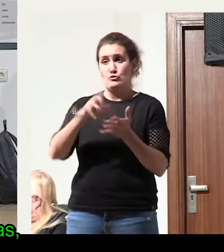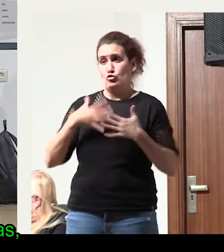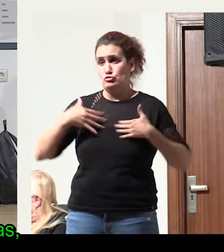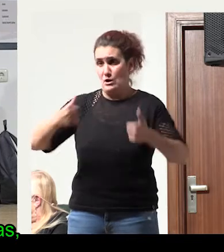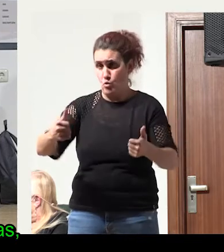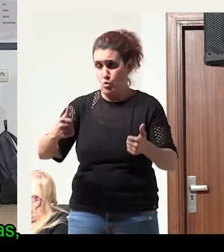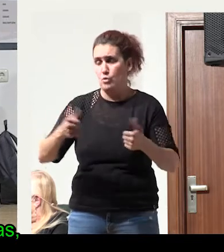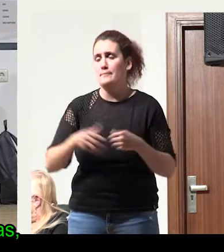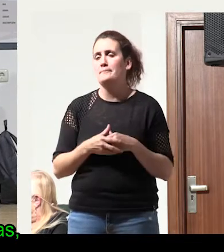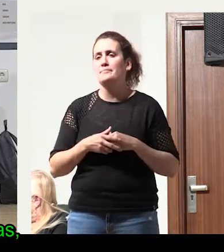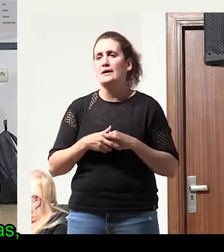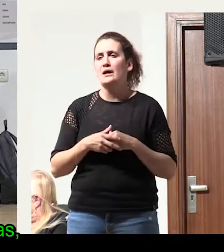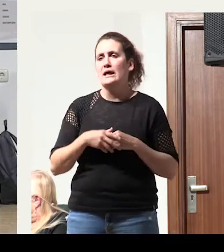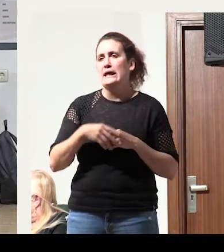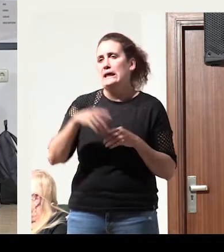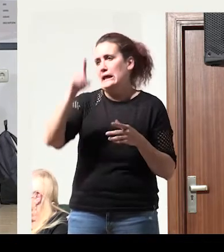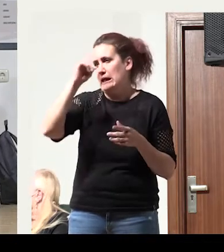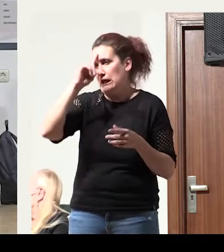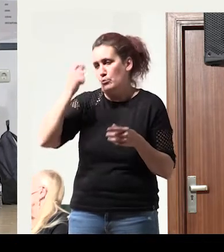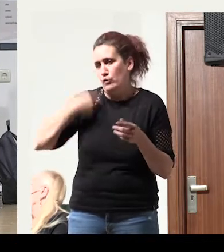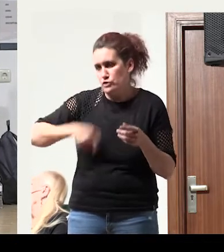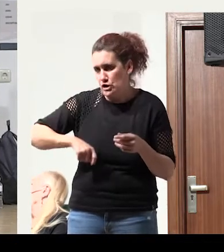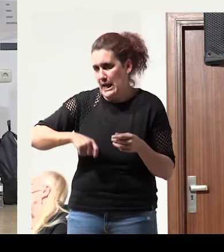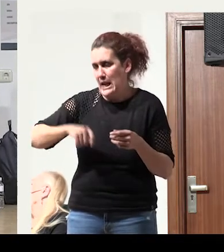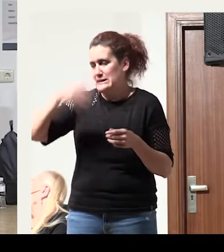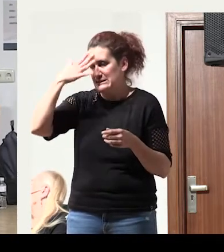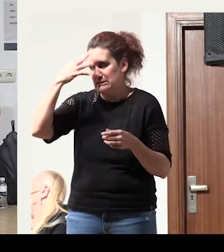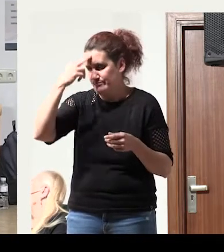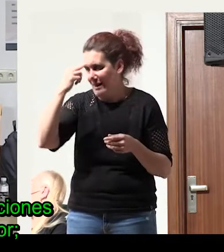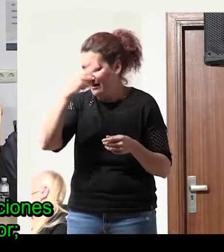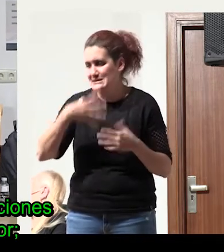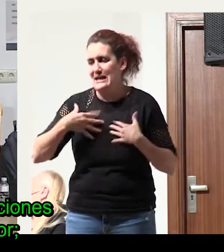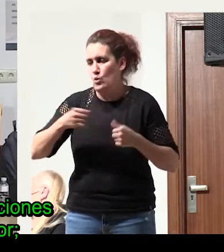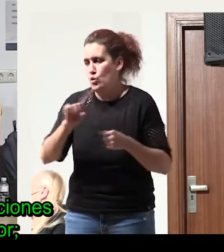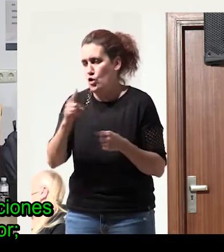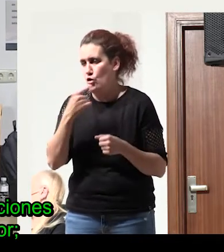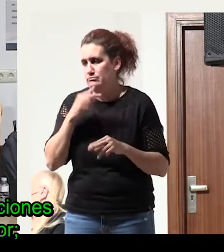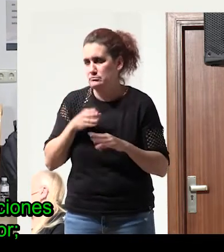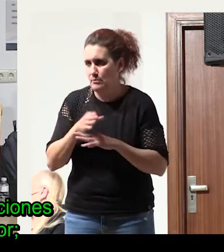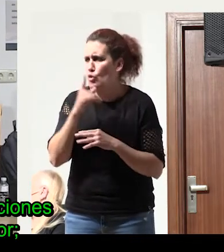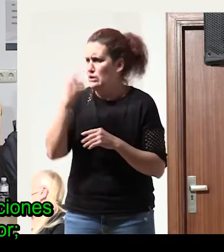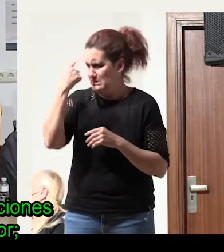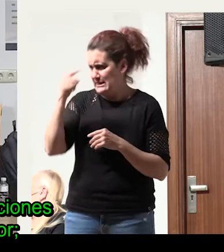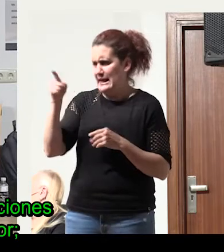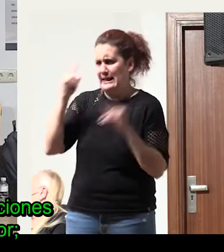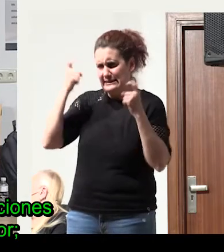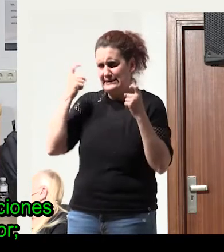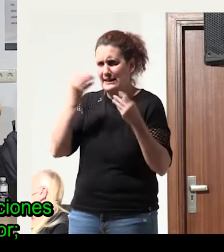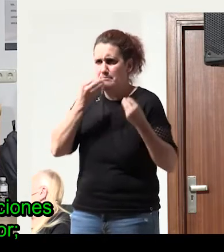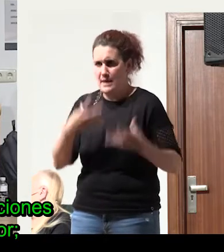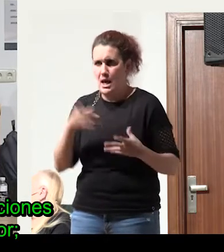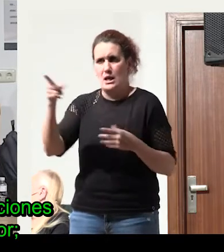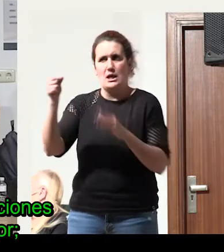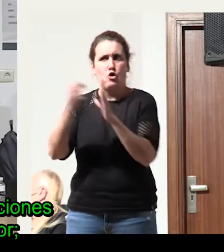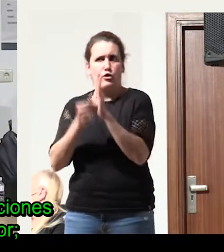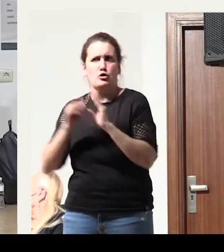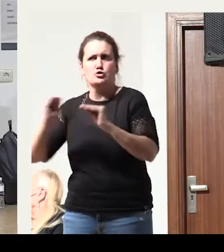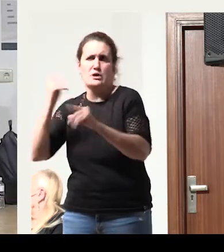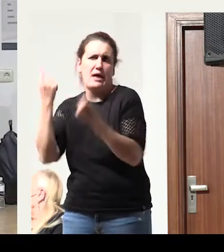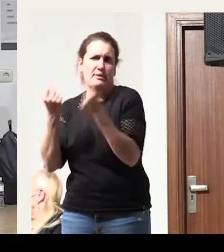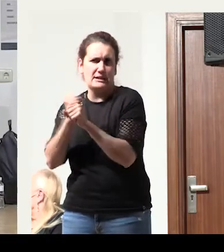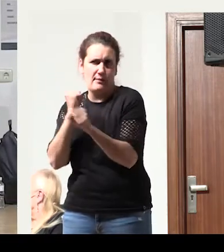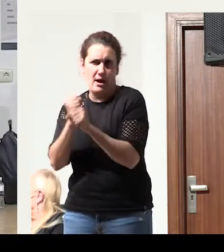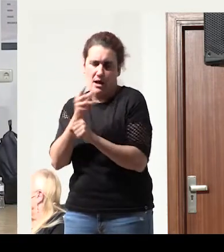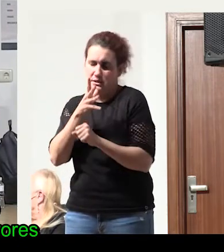me quiero meter con las profesionales sanitarias, que seguro que lo intentan hacer muy bien y además a veces trabajan en unas condiciones que es imposible hacerlo mejor. O sea,